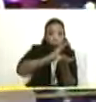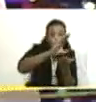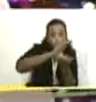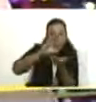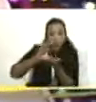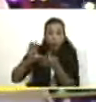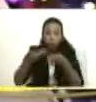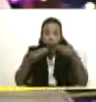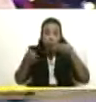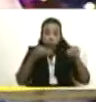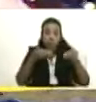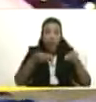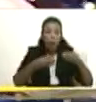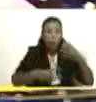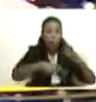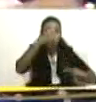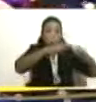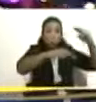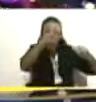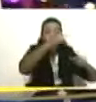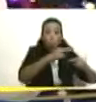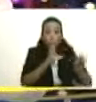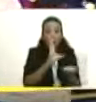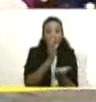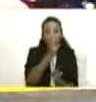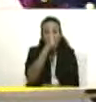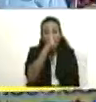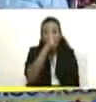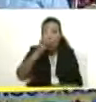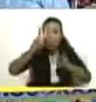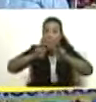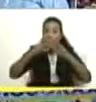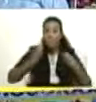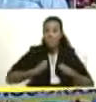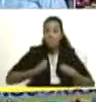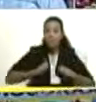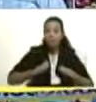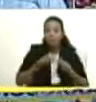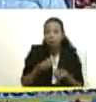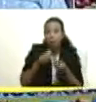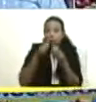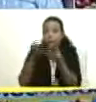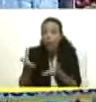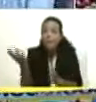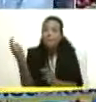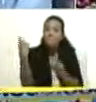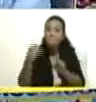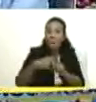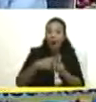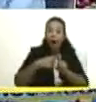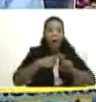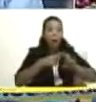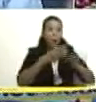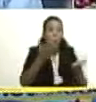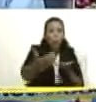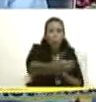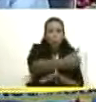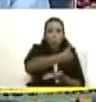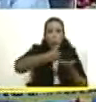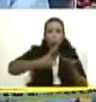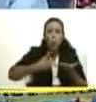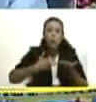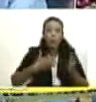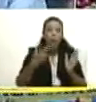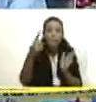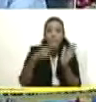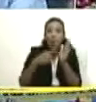recursos en materiales, los recursos en líquido del Banco de Vivienda, ¿verdad? y los recursos que se pueden recaudar tipo